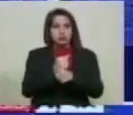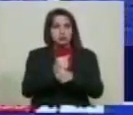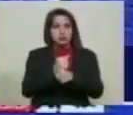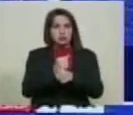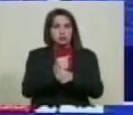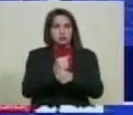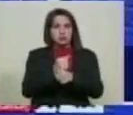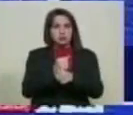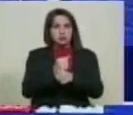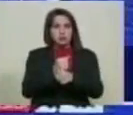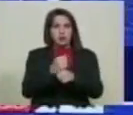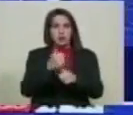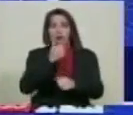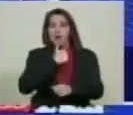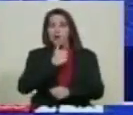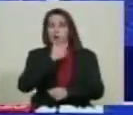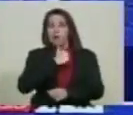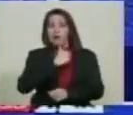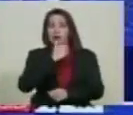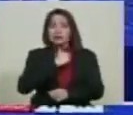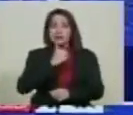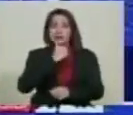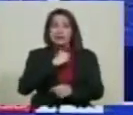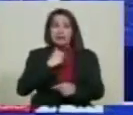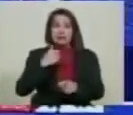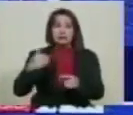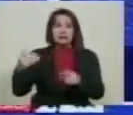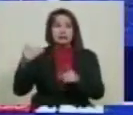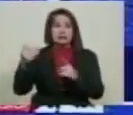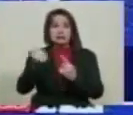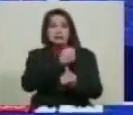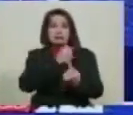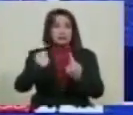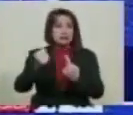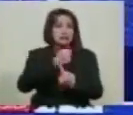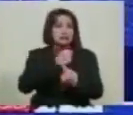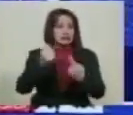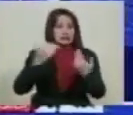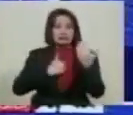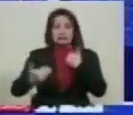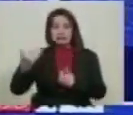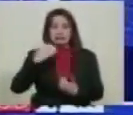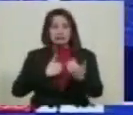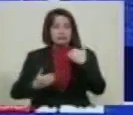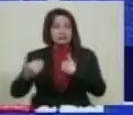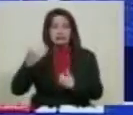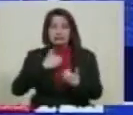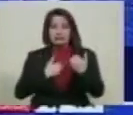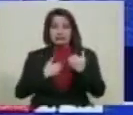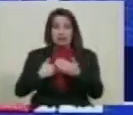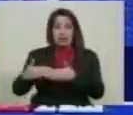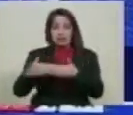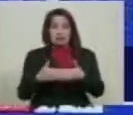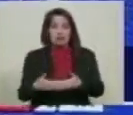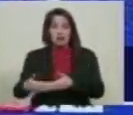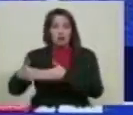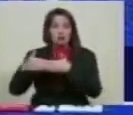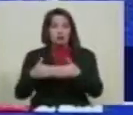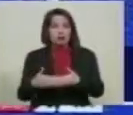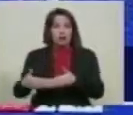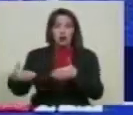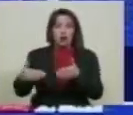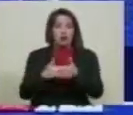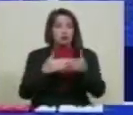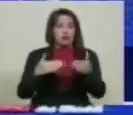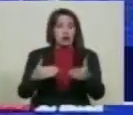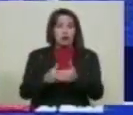más salvajes, las más crueles y criminales embestidas imperiales. ¿Cómo hemos